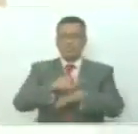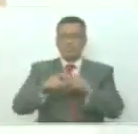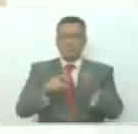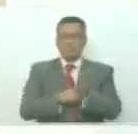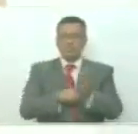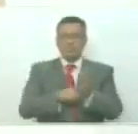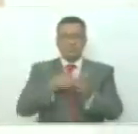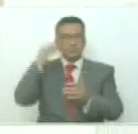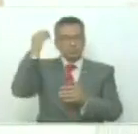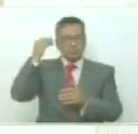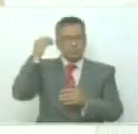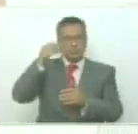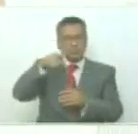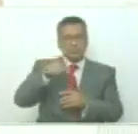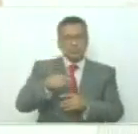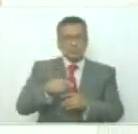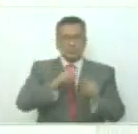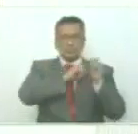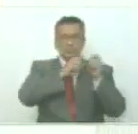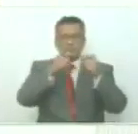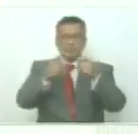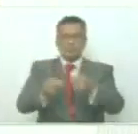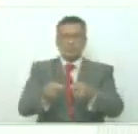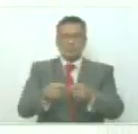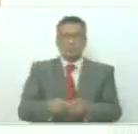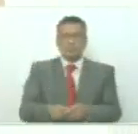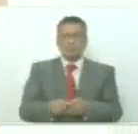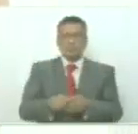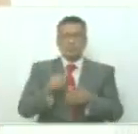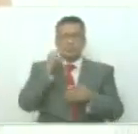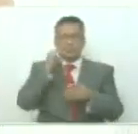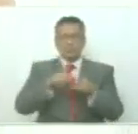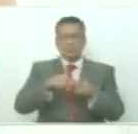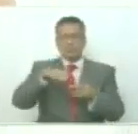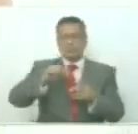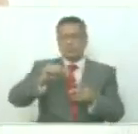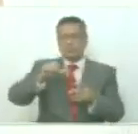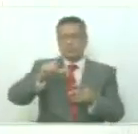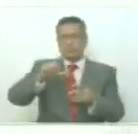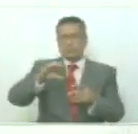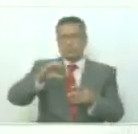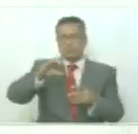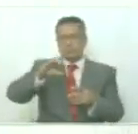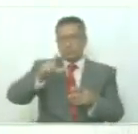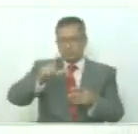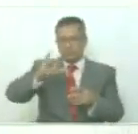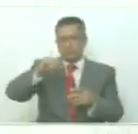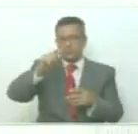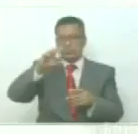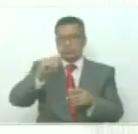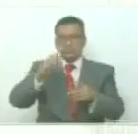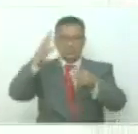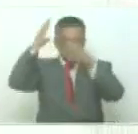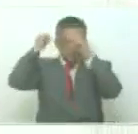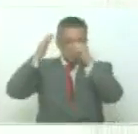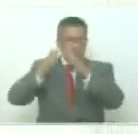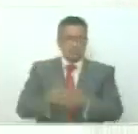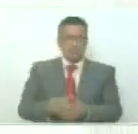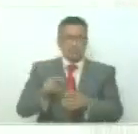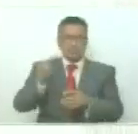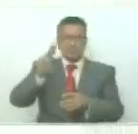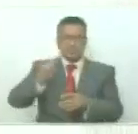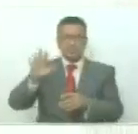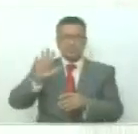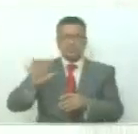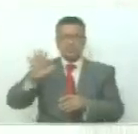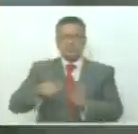la consideración y la designación del ciudadano Calixto Ortega como embajador de la República Bolivariana